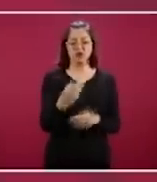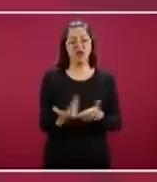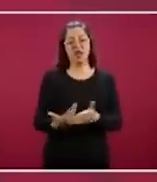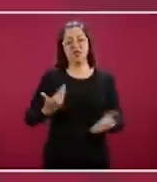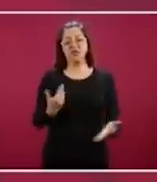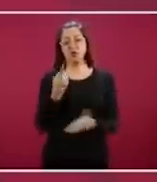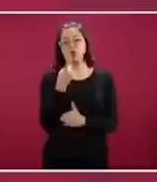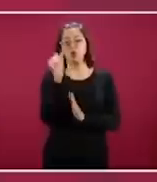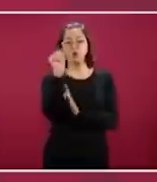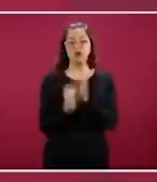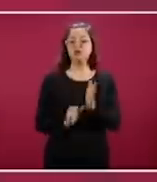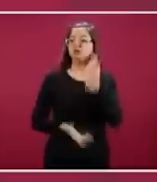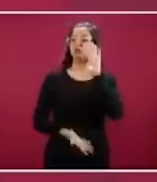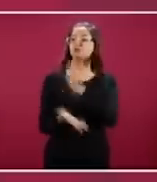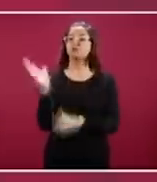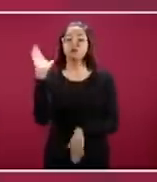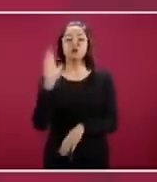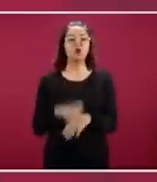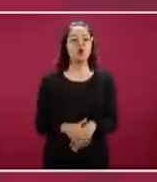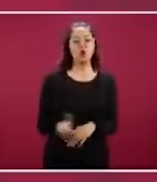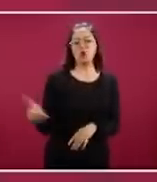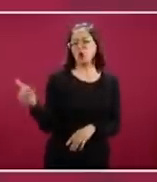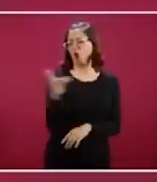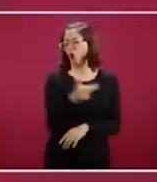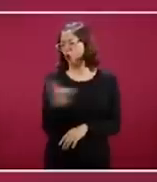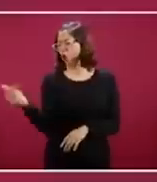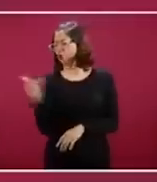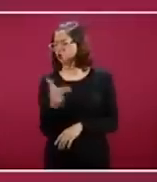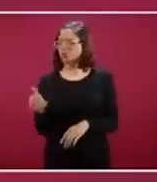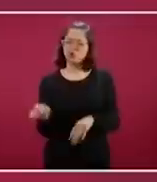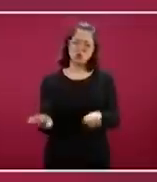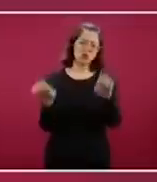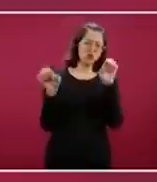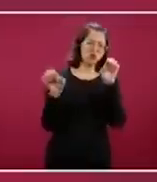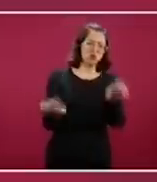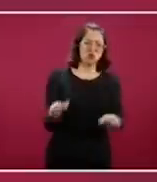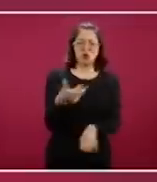los mejores hoteles, los mejores restaurantes,